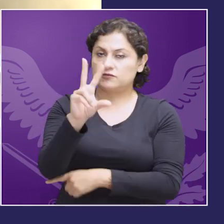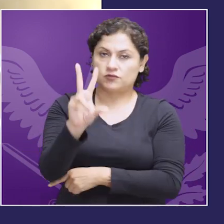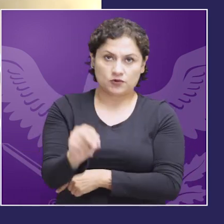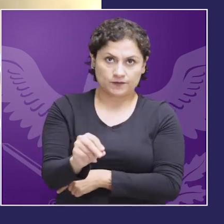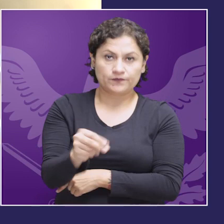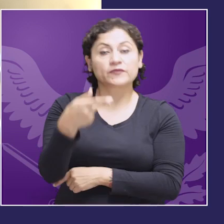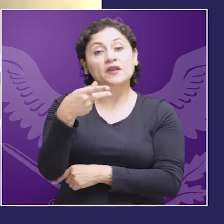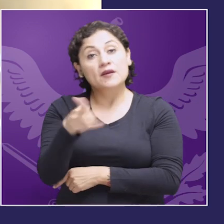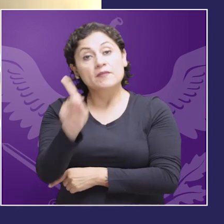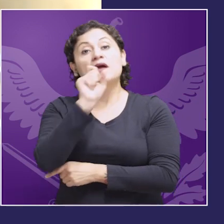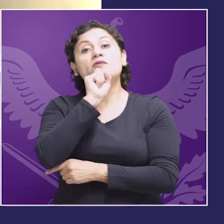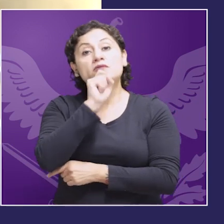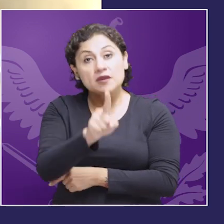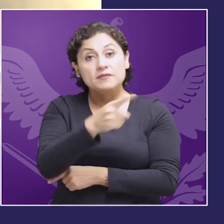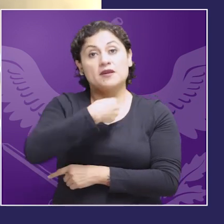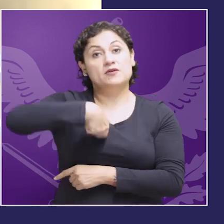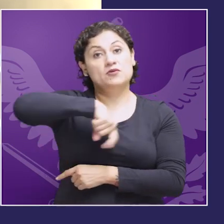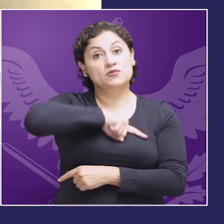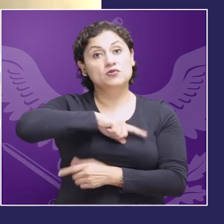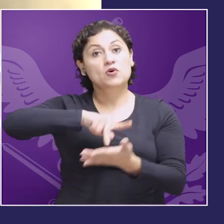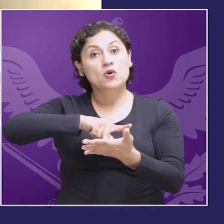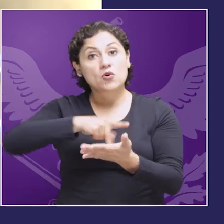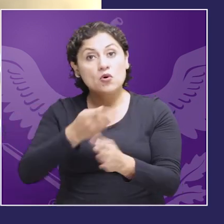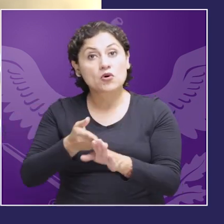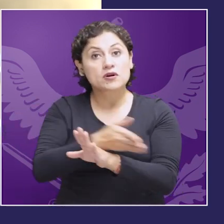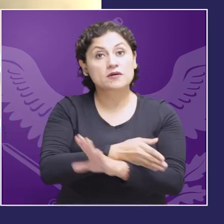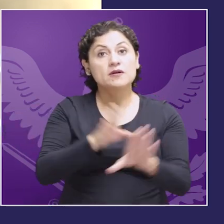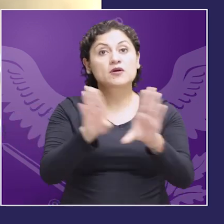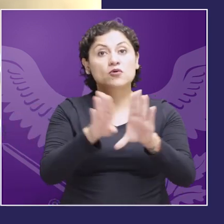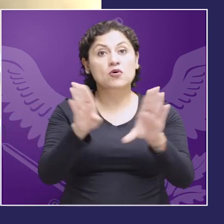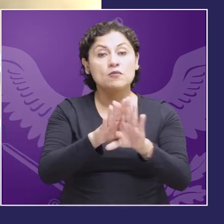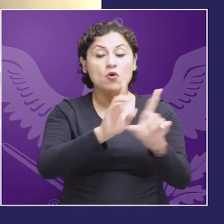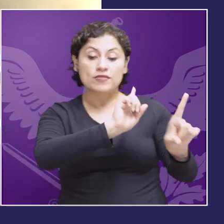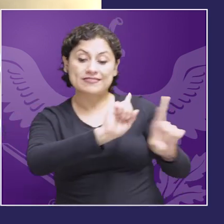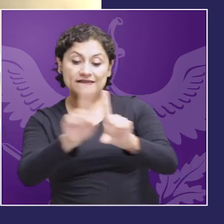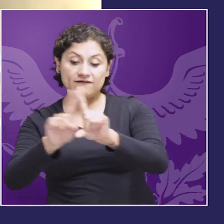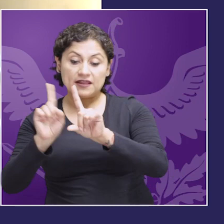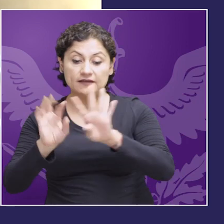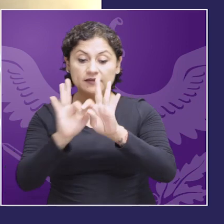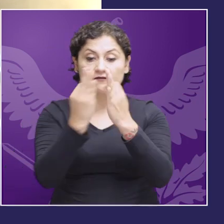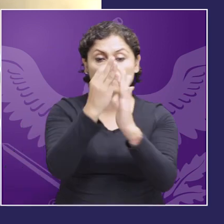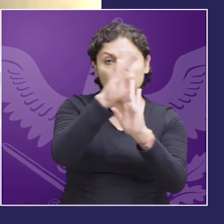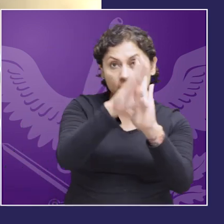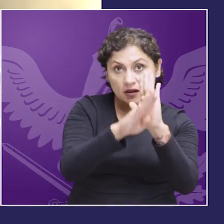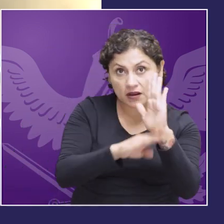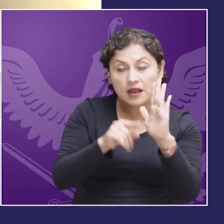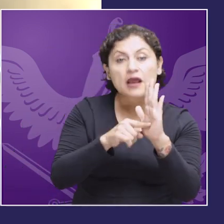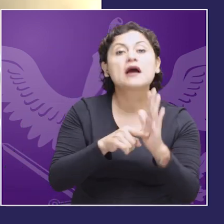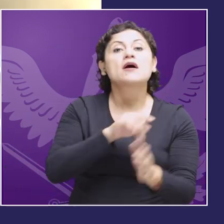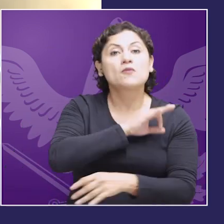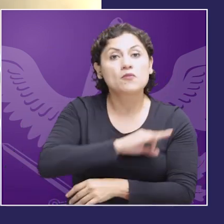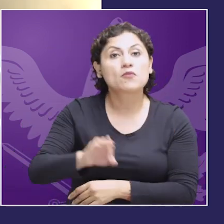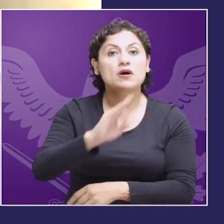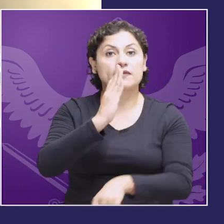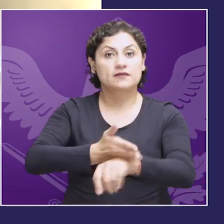subjetivismo en los tipos penales, pero también en la interpretación. Cómo podemos tener elementos objetivos